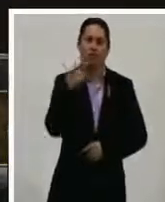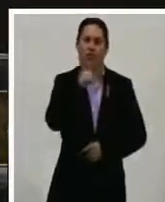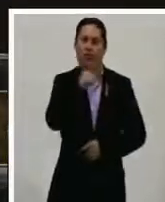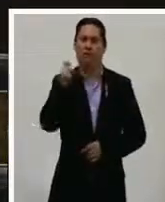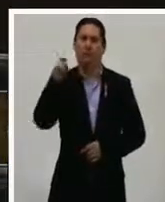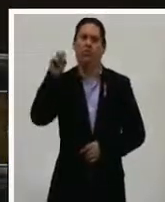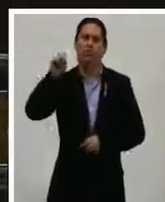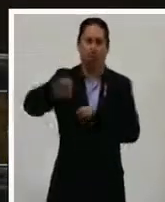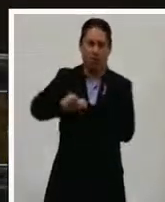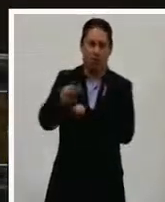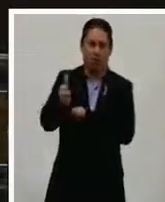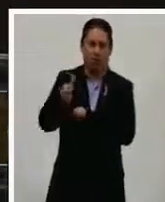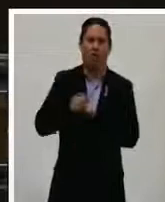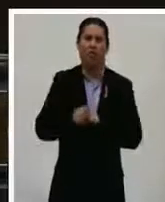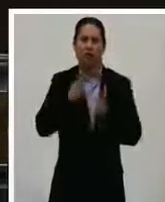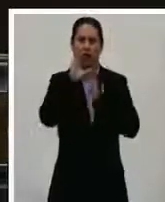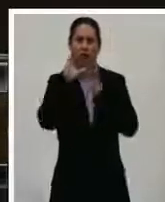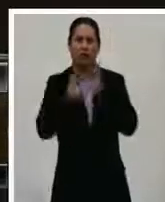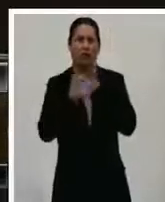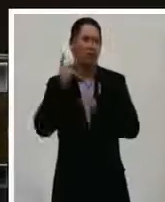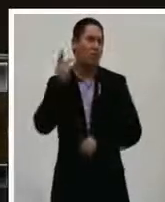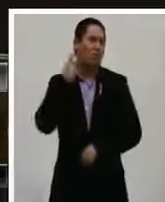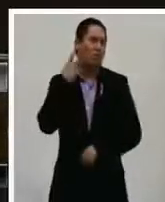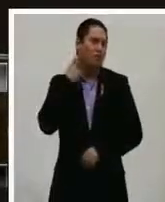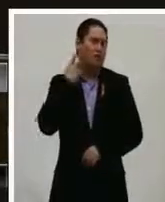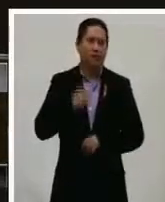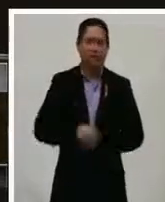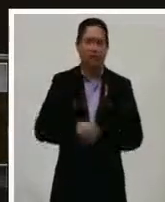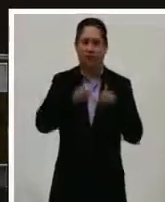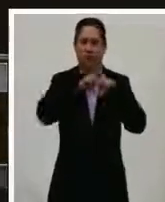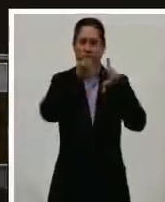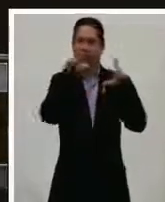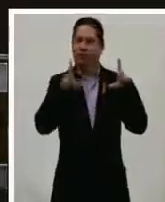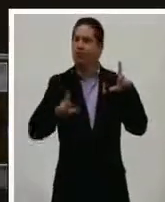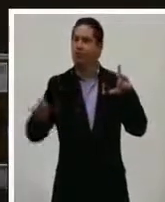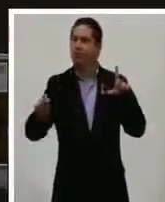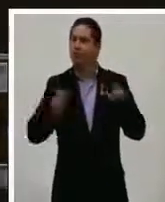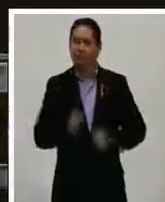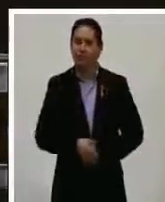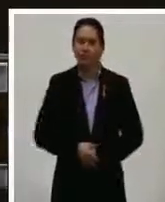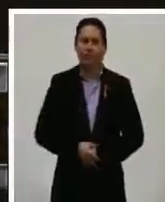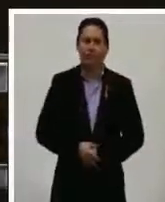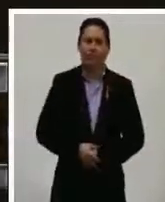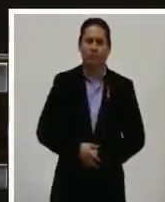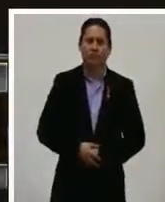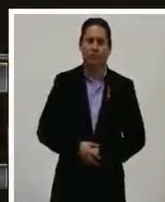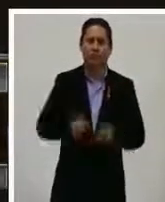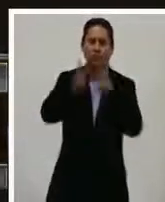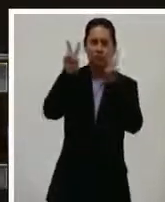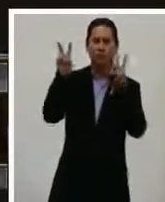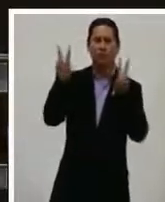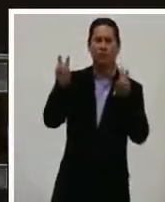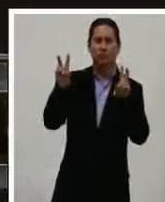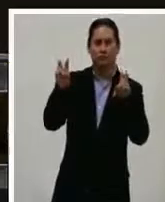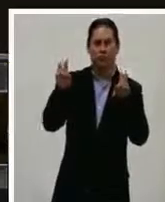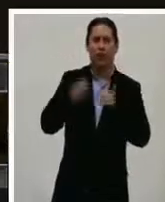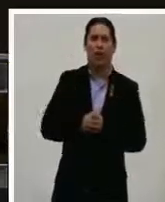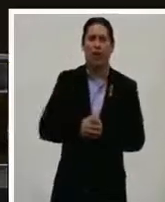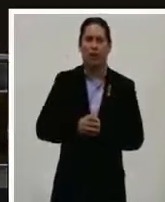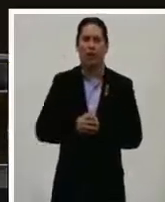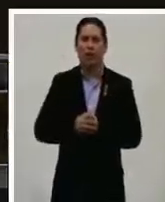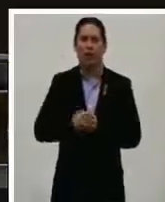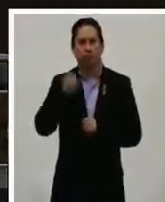y 111 de la constitución política de los estados unidos mexicanos en materia de fuero